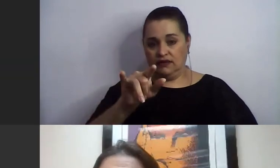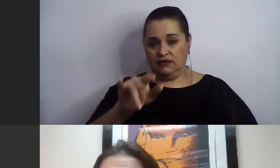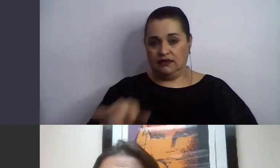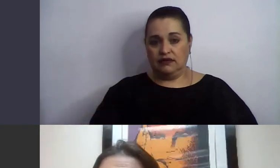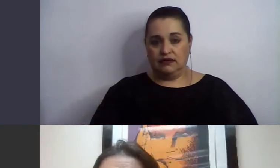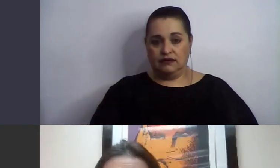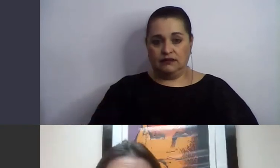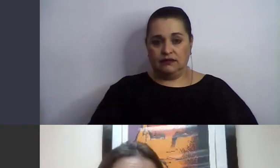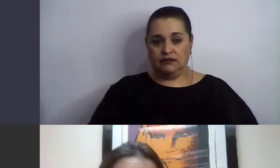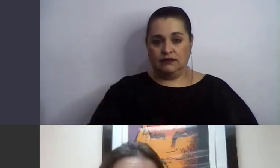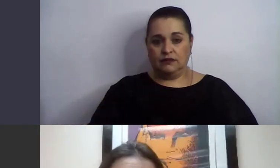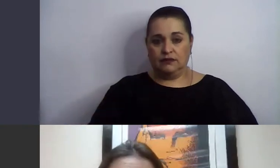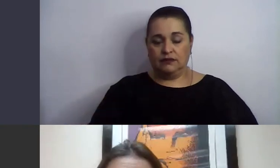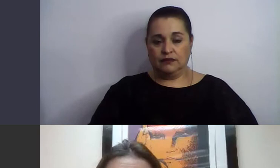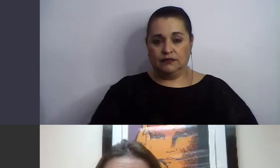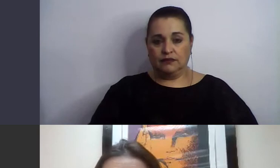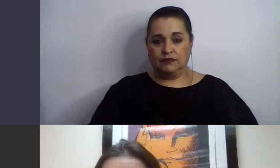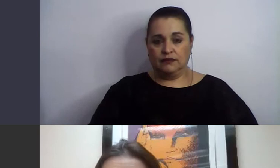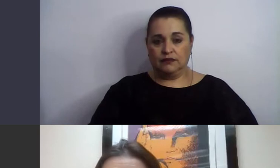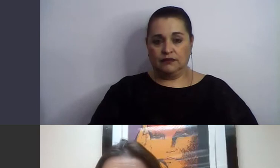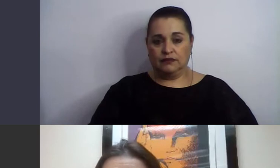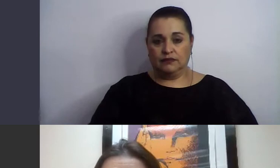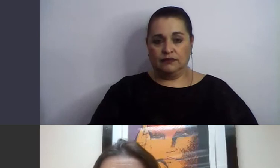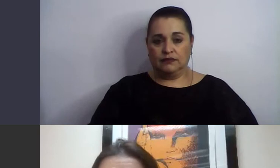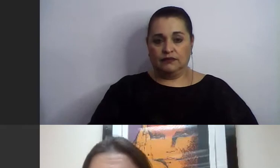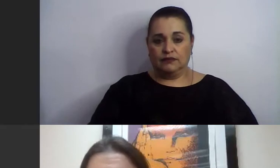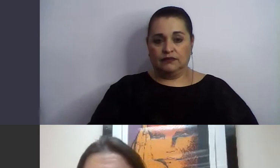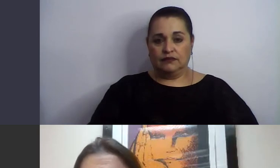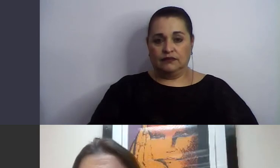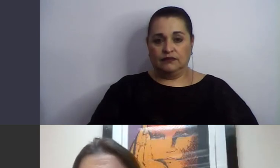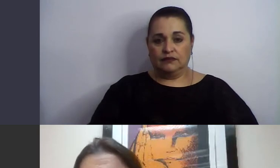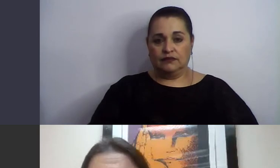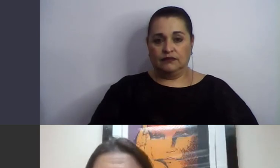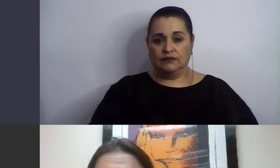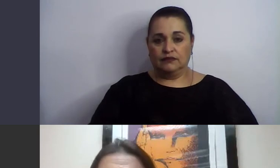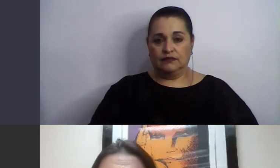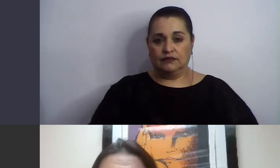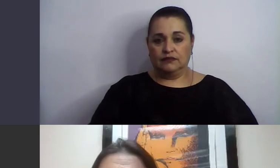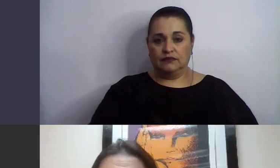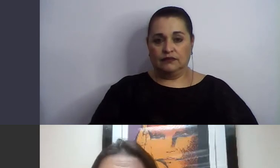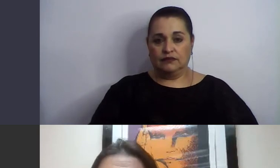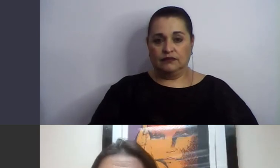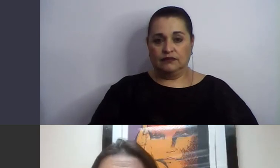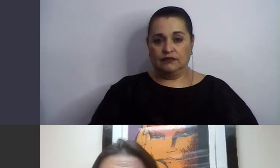Juan Carlos